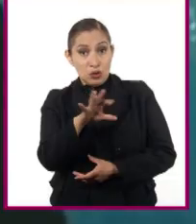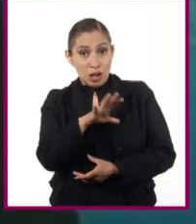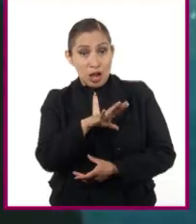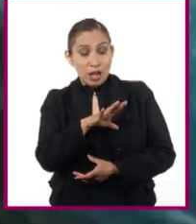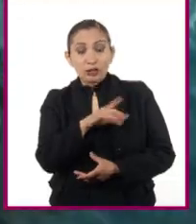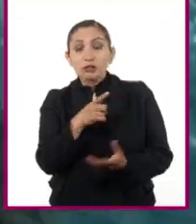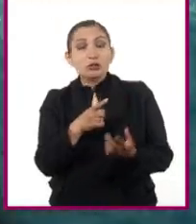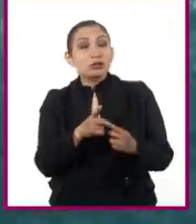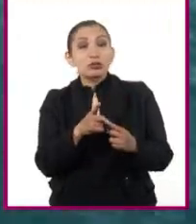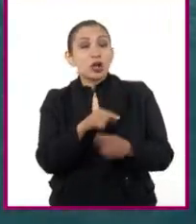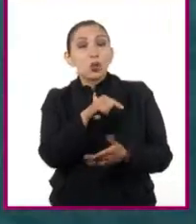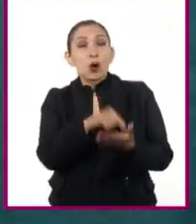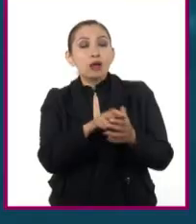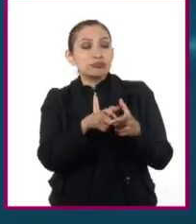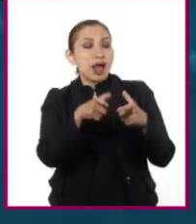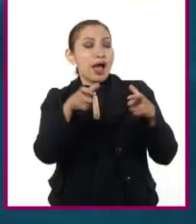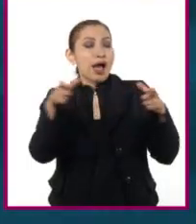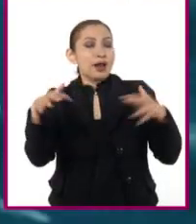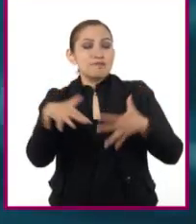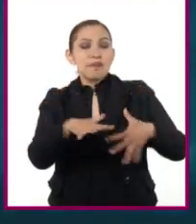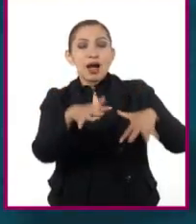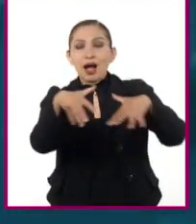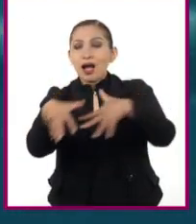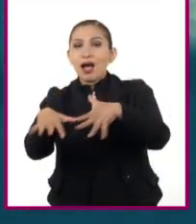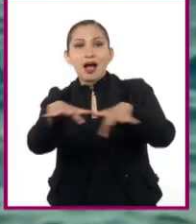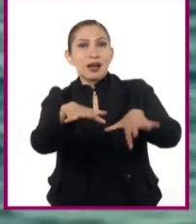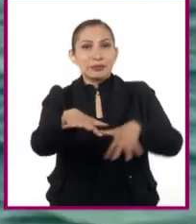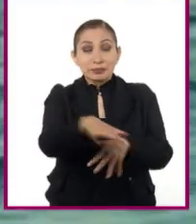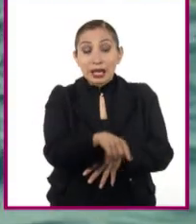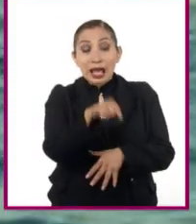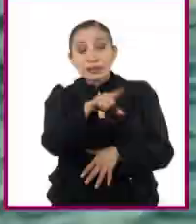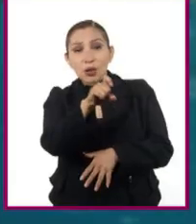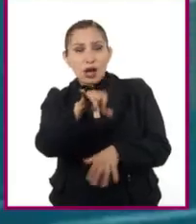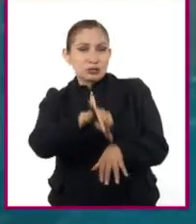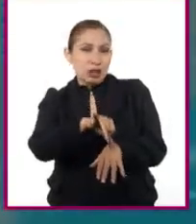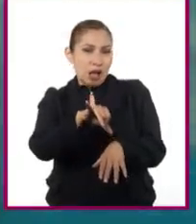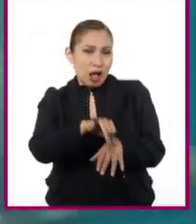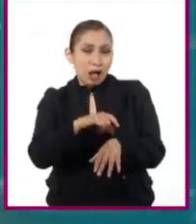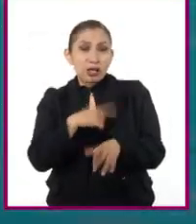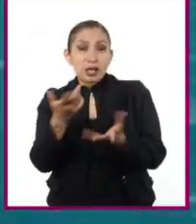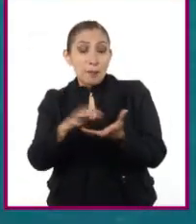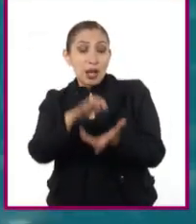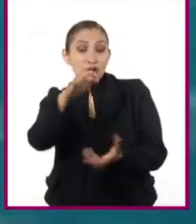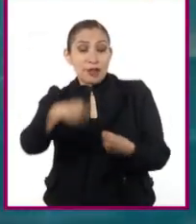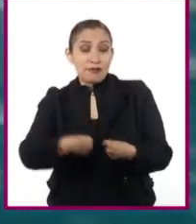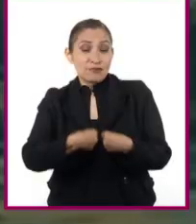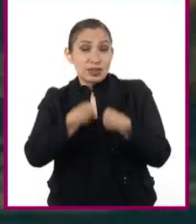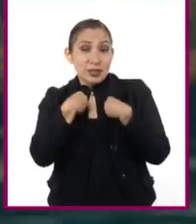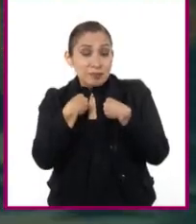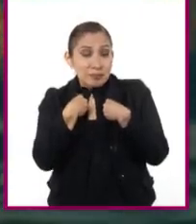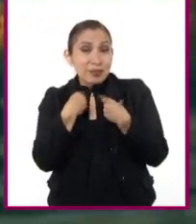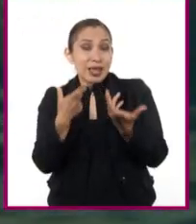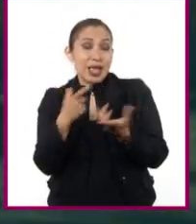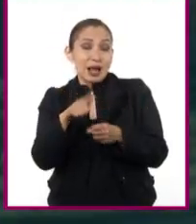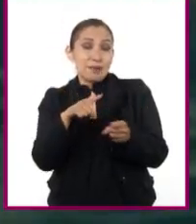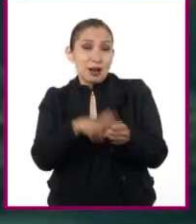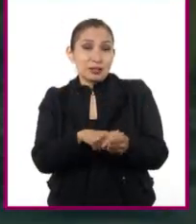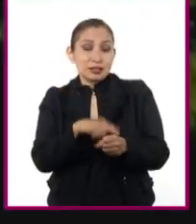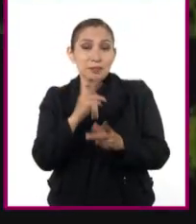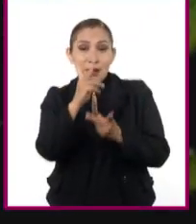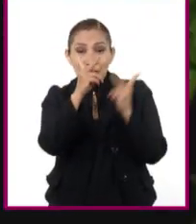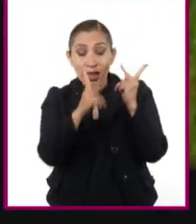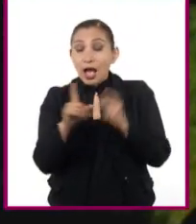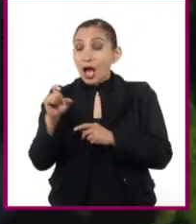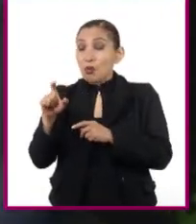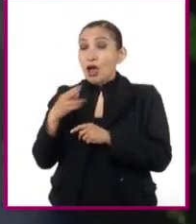97.5%, se concentra en los extensos océanos y en los mares. Es agua salada y hogar de la mayoría de los organismos del planeta.